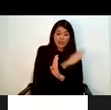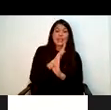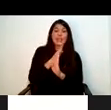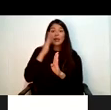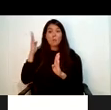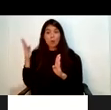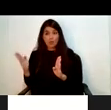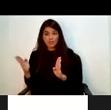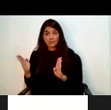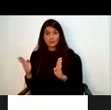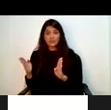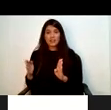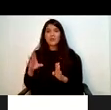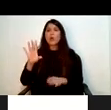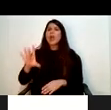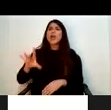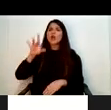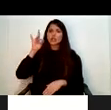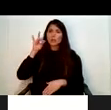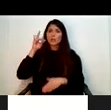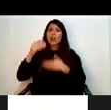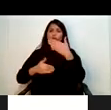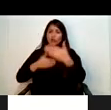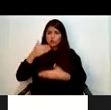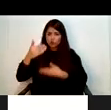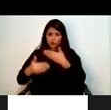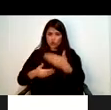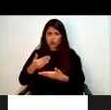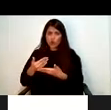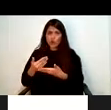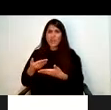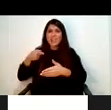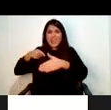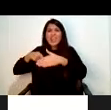después, luego encontramos la función y la intervención